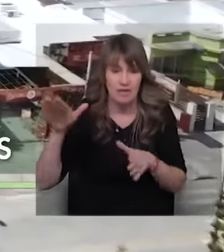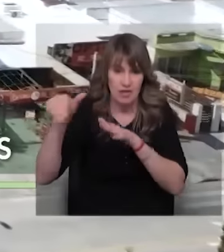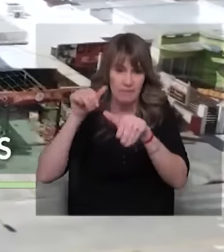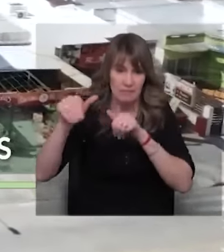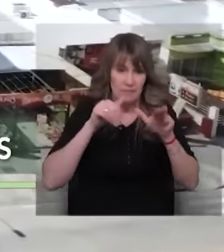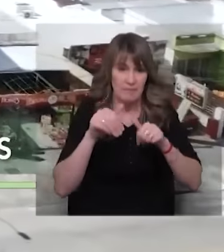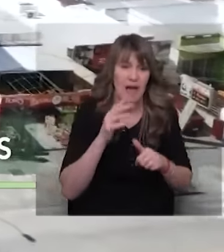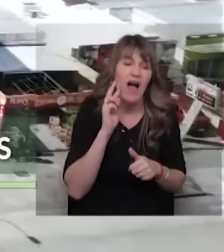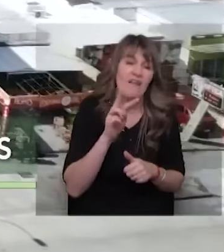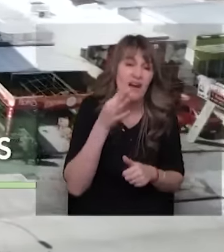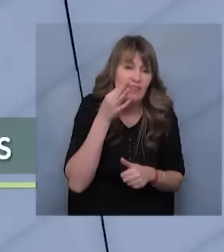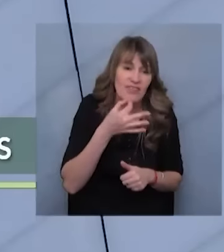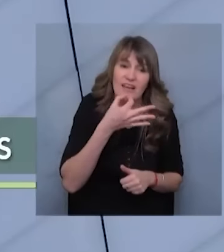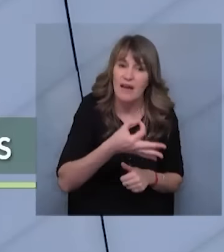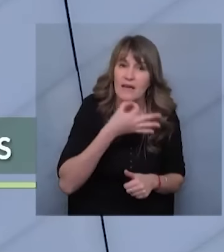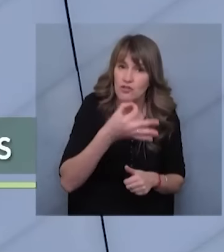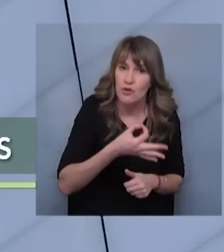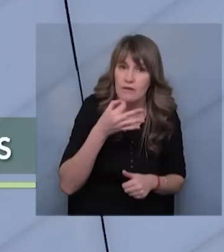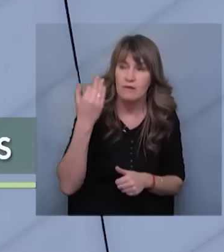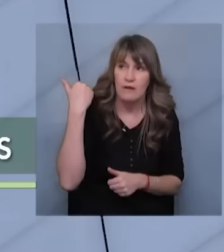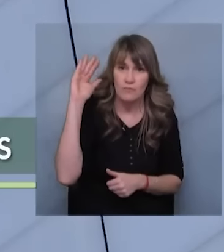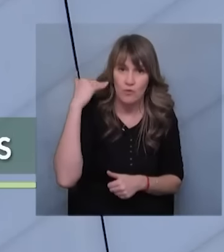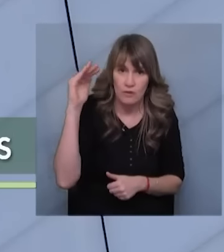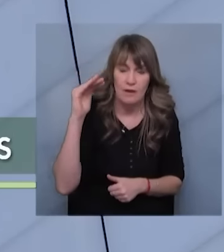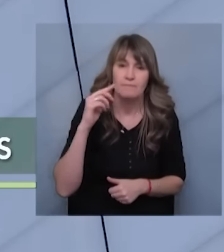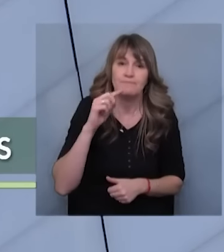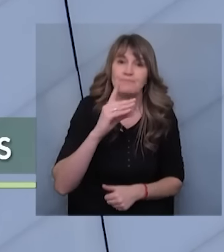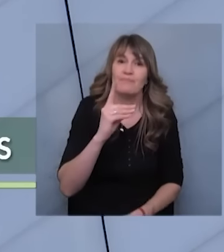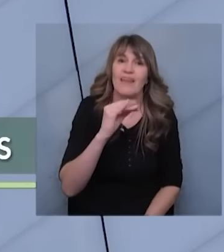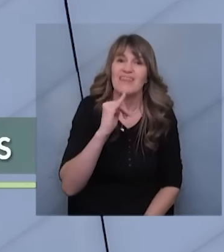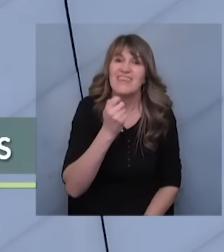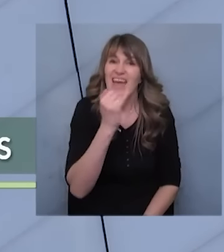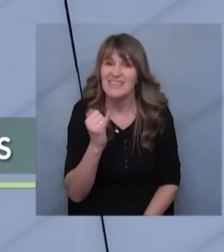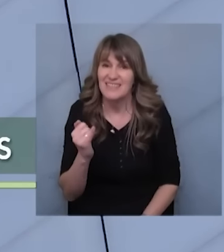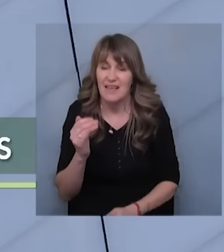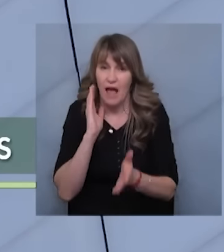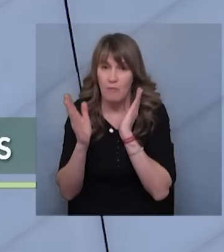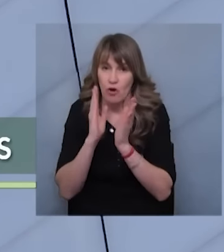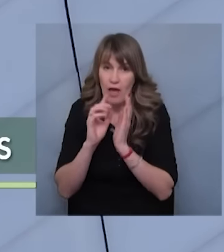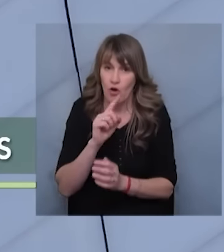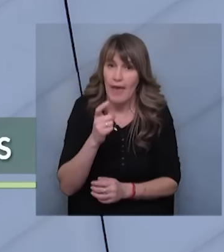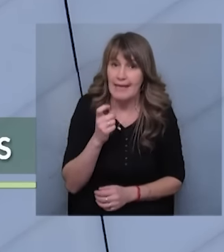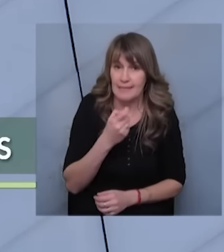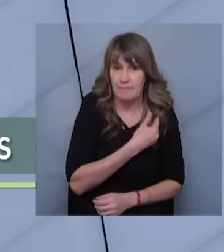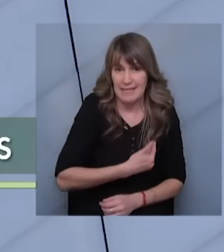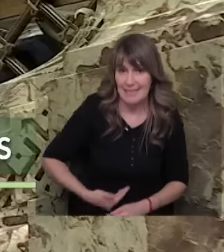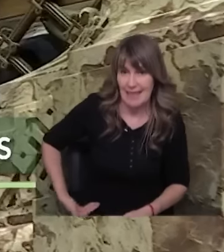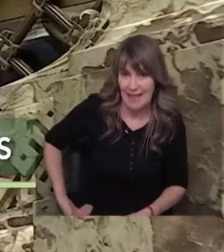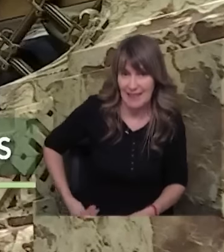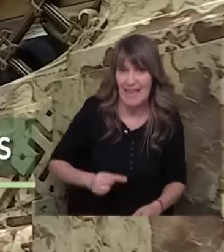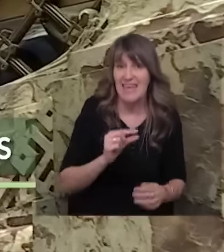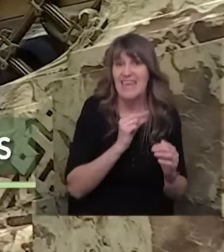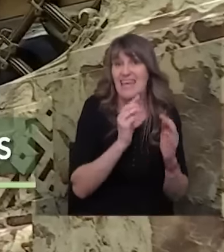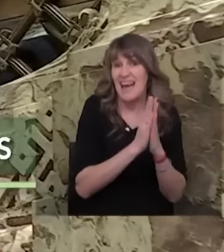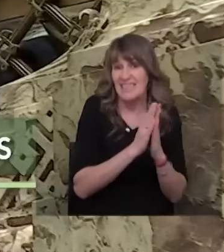ampliar las declaraciones con estas autoridades que fue realizado por Jorge Díaz el abogado del expresidente de la mutualista Alberto Iglesias con la